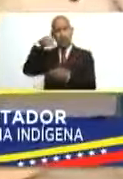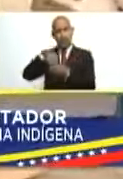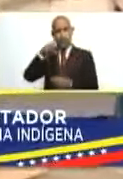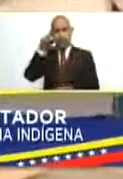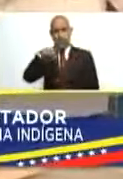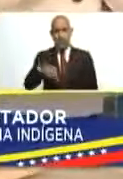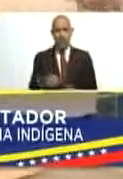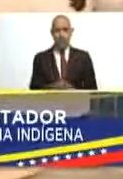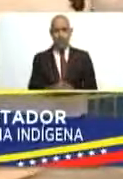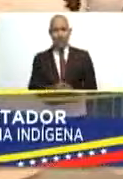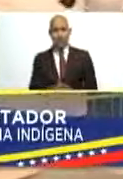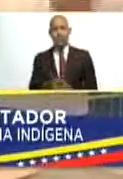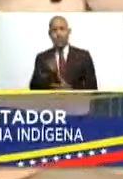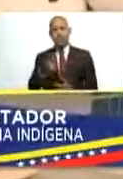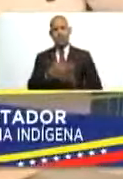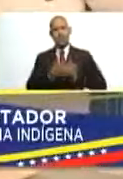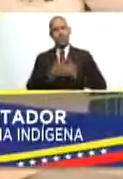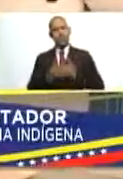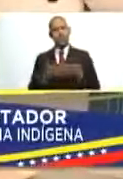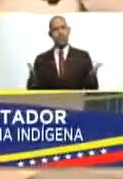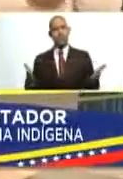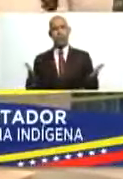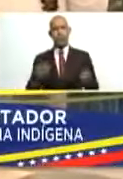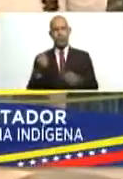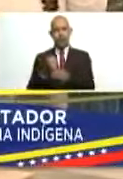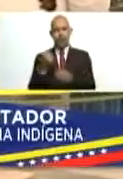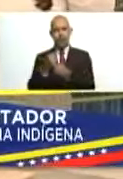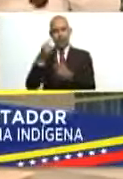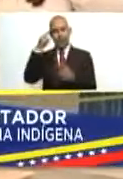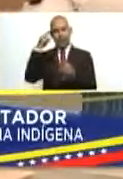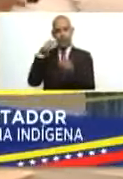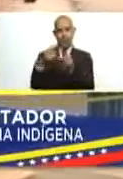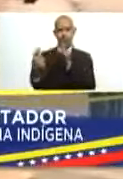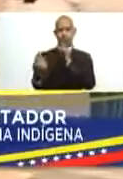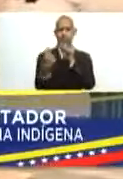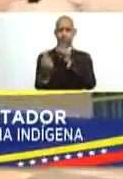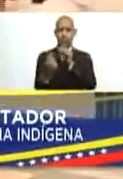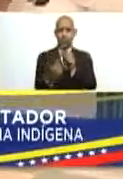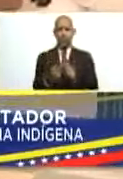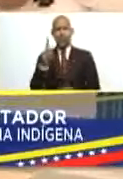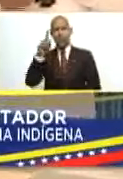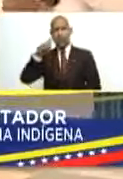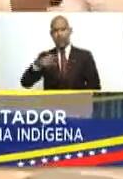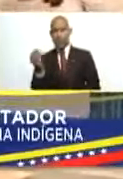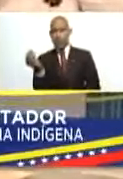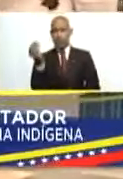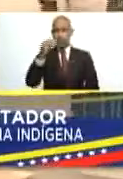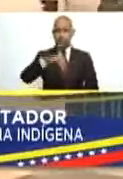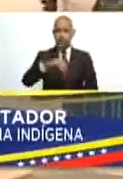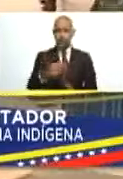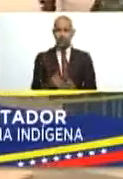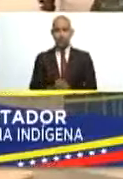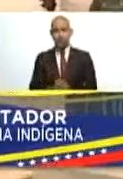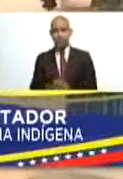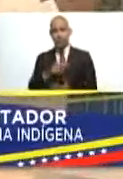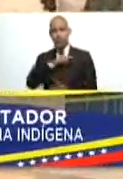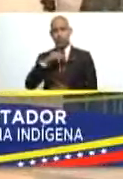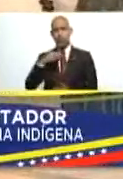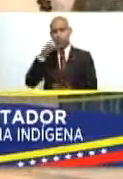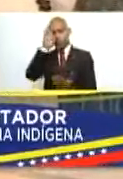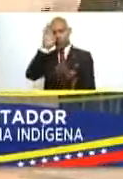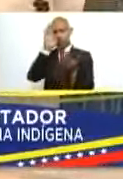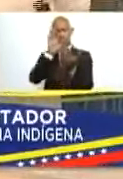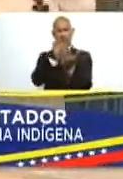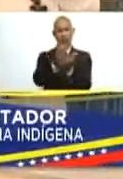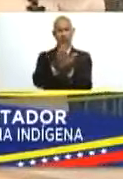nos colocamos a la orden, además, para dar el debate. Pero además de eso, nos colocamos al frente para dar